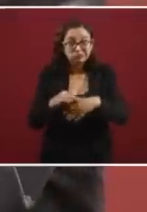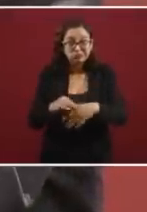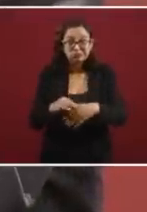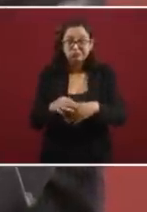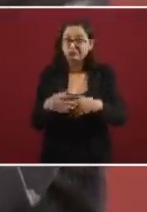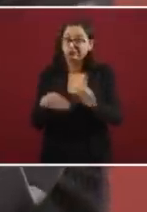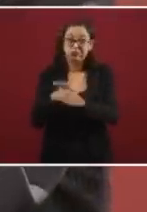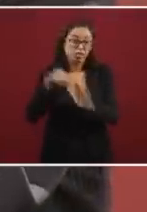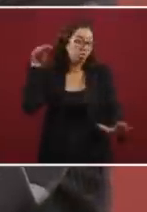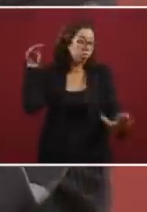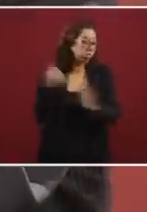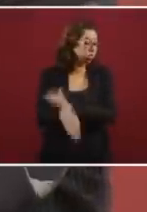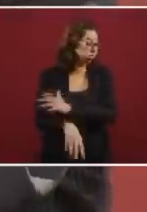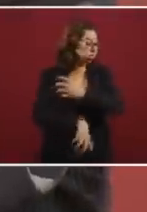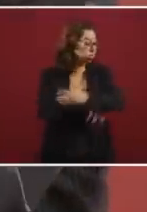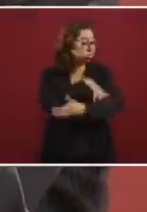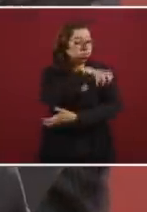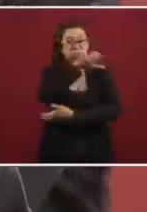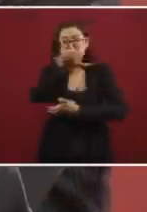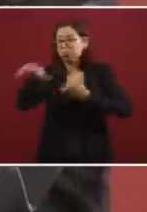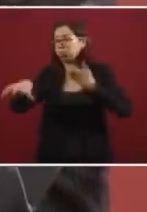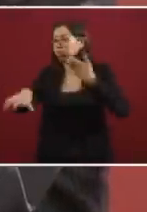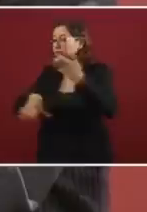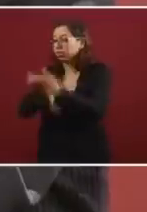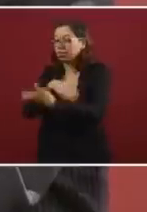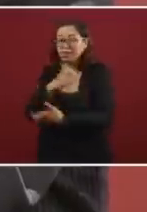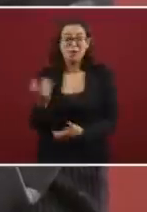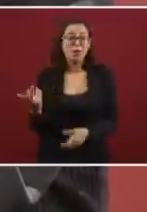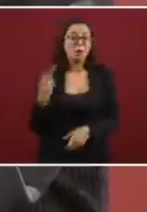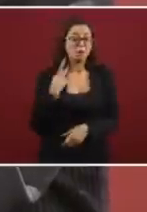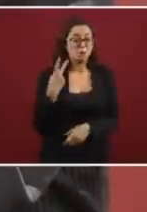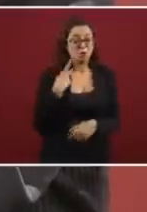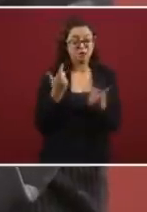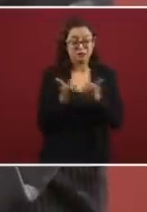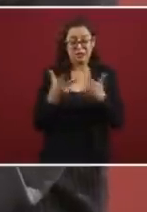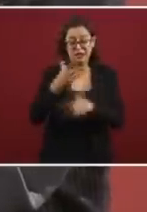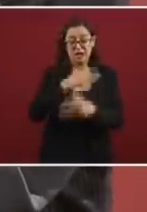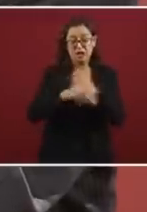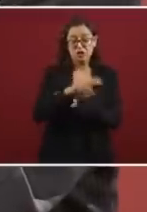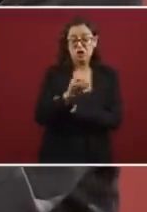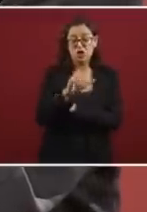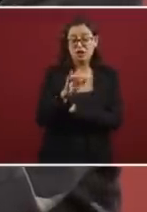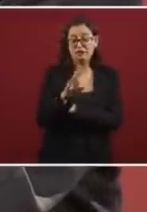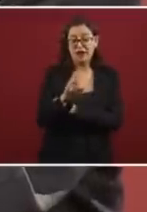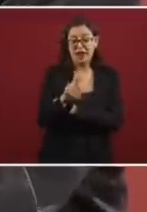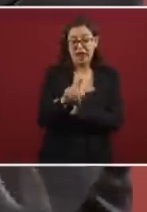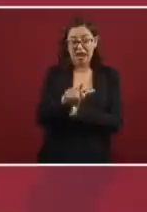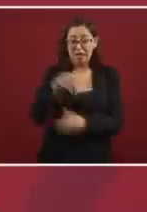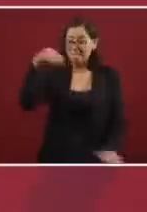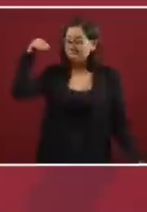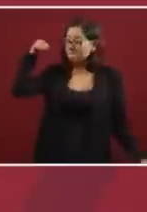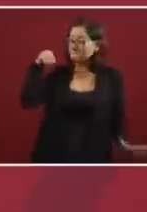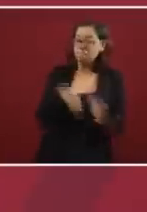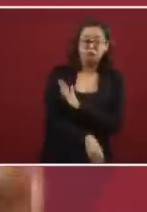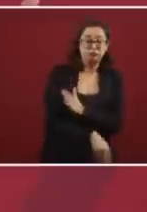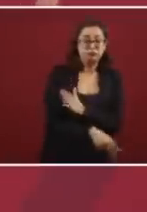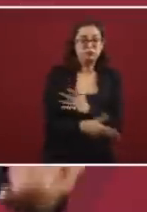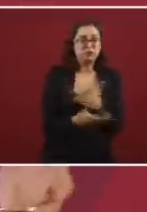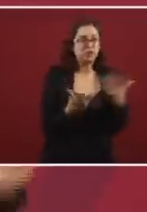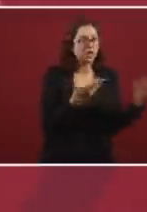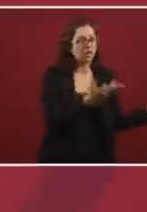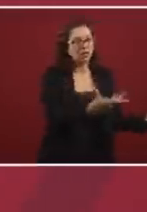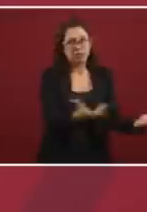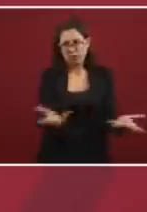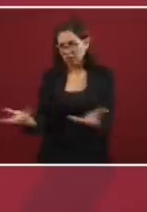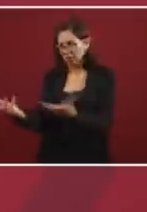desastrosos ante el fracaso de la política económica neoliberal pues se empiezan a dar a